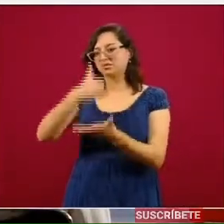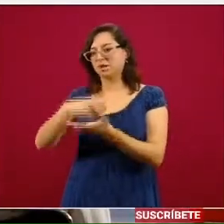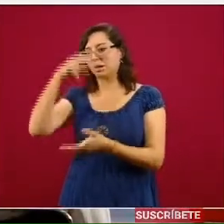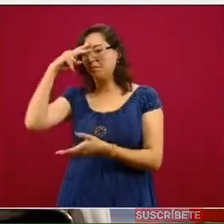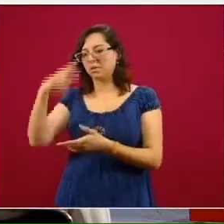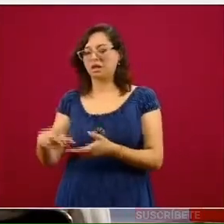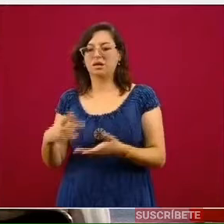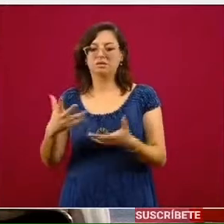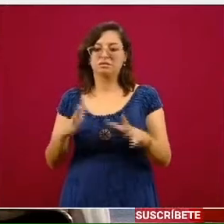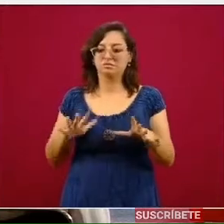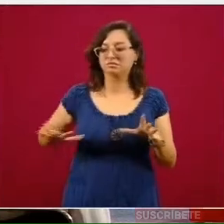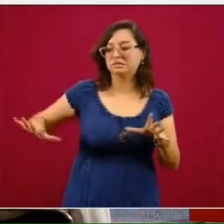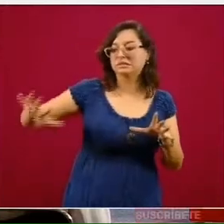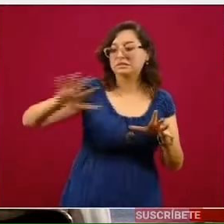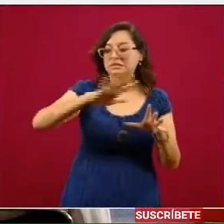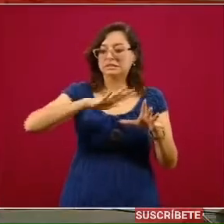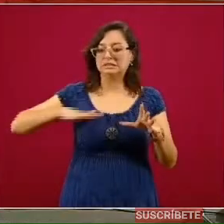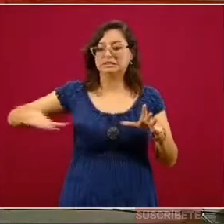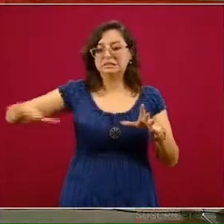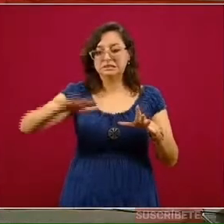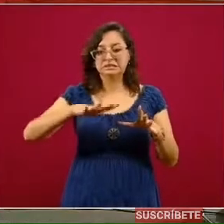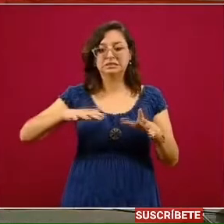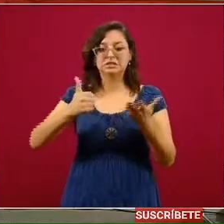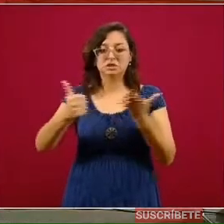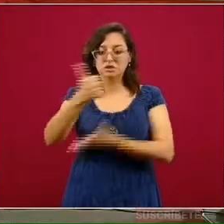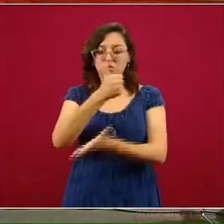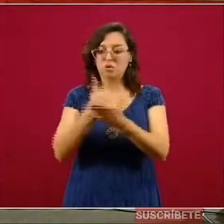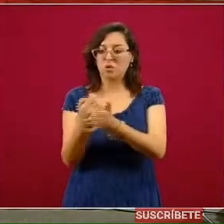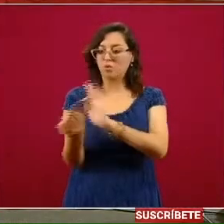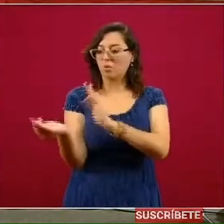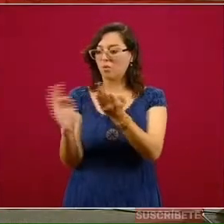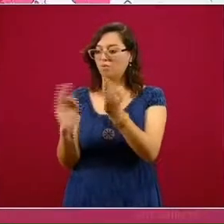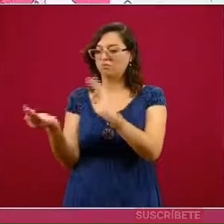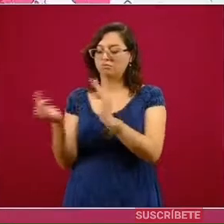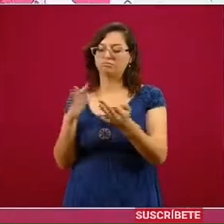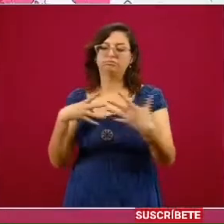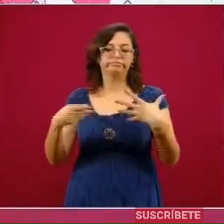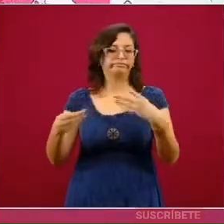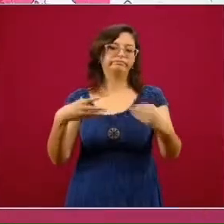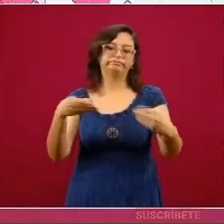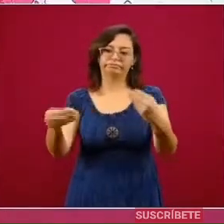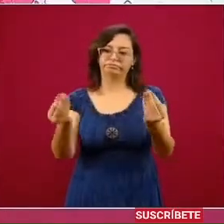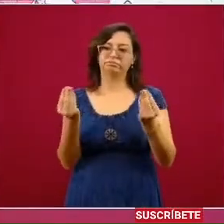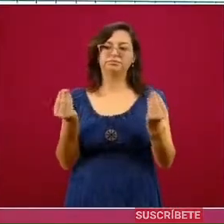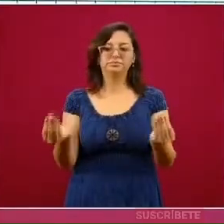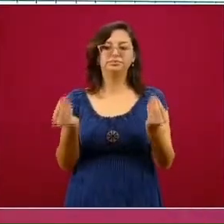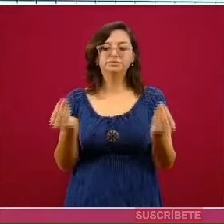es una sola zona demográfica y de transmisión. La siguiente.